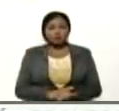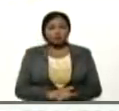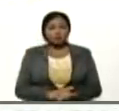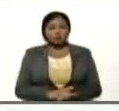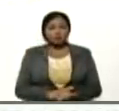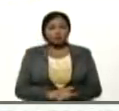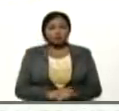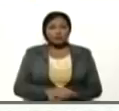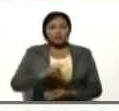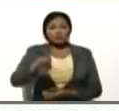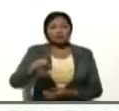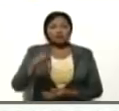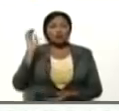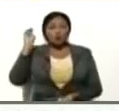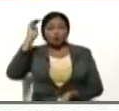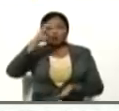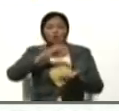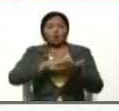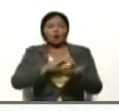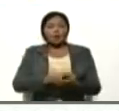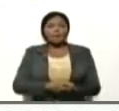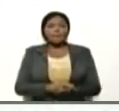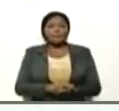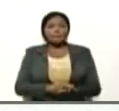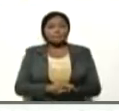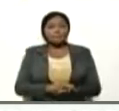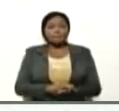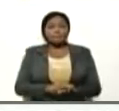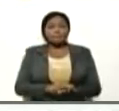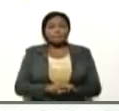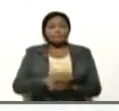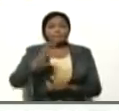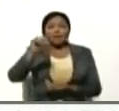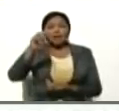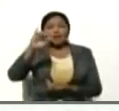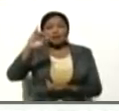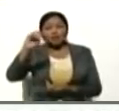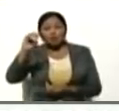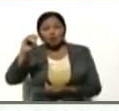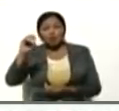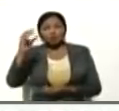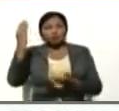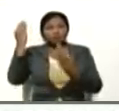Por el estado Aragua, Mario Briceño Iragorri, Brugierbi Suárez.